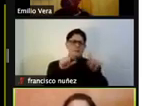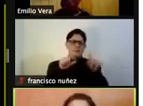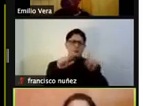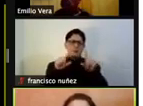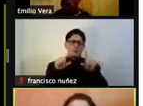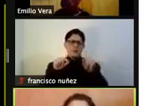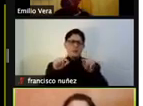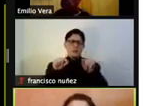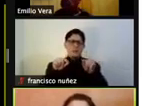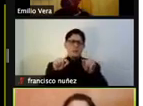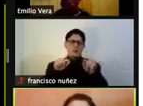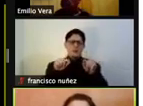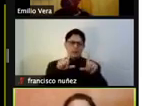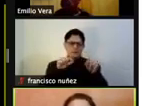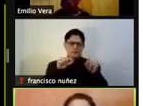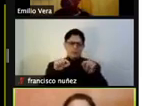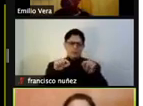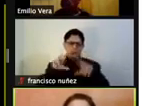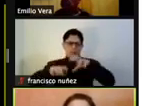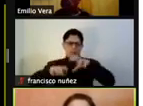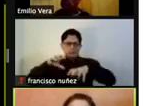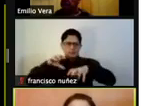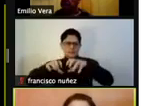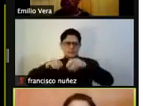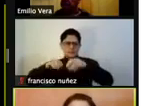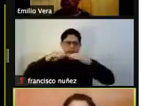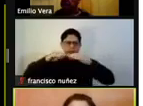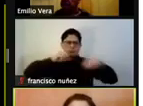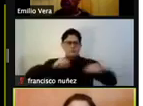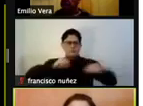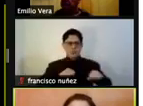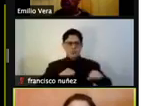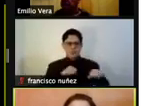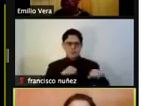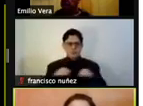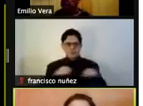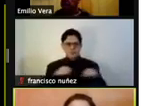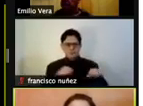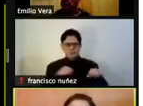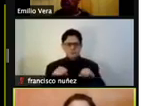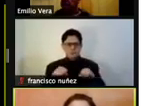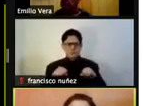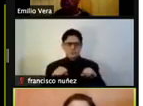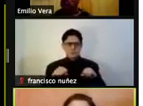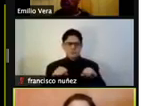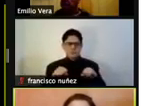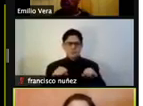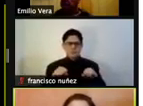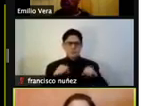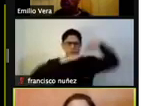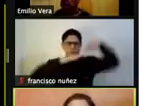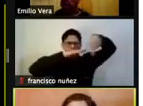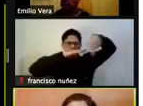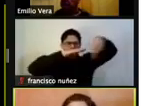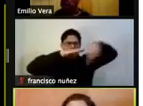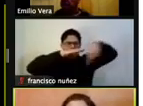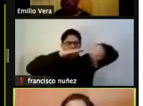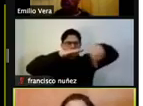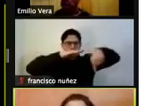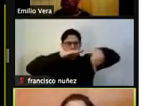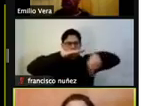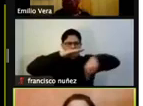la sísmica marina, ya que se alcanza una gran profundidad del suelo y subsuelo marino con los equipos que se